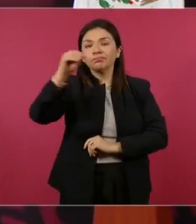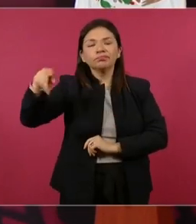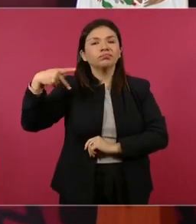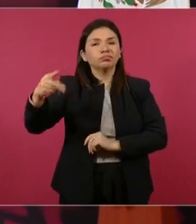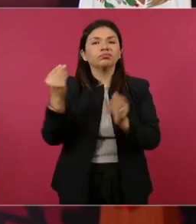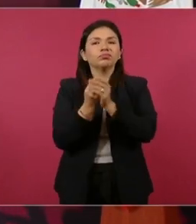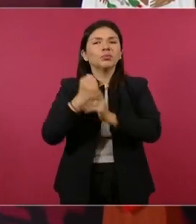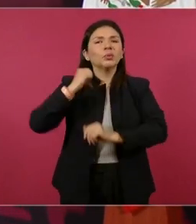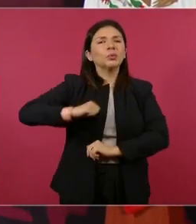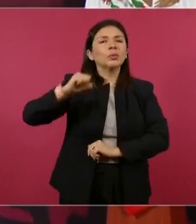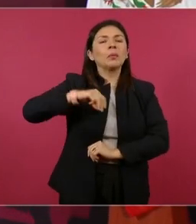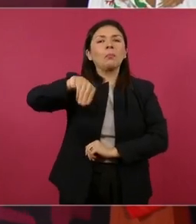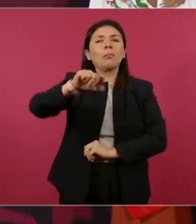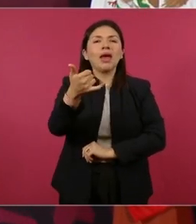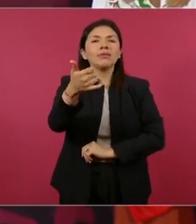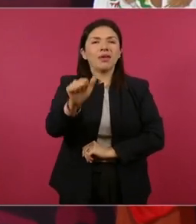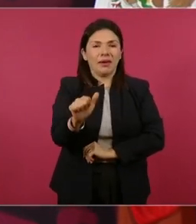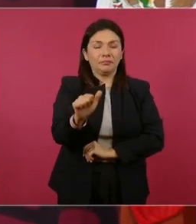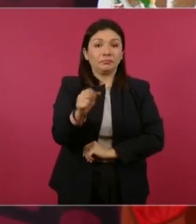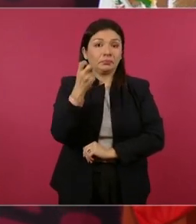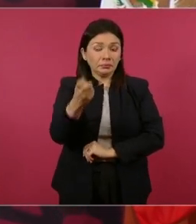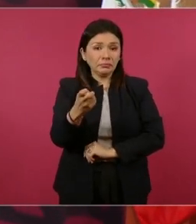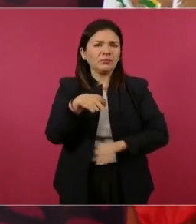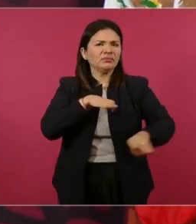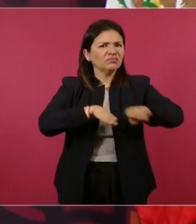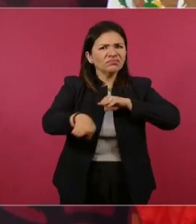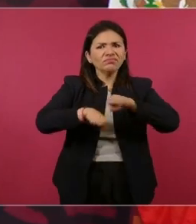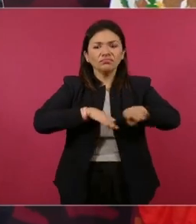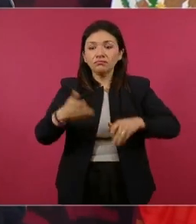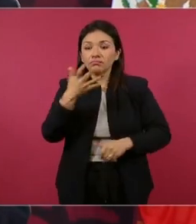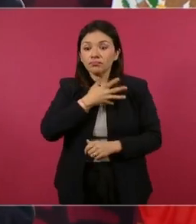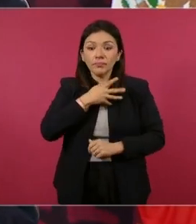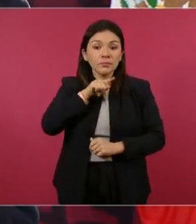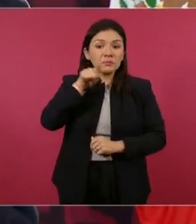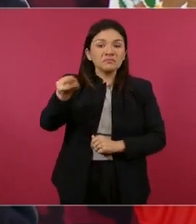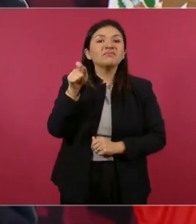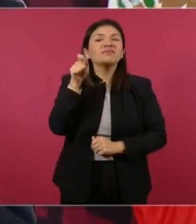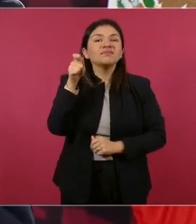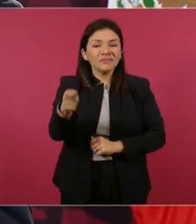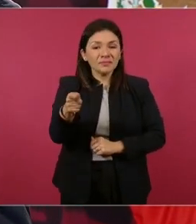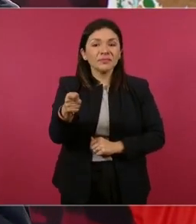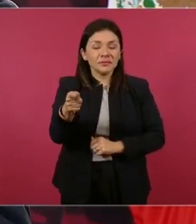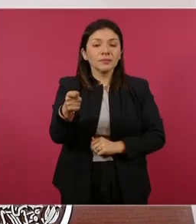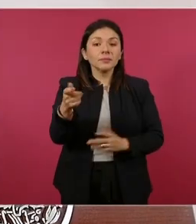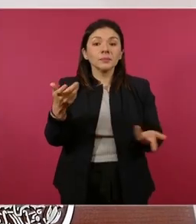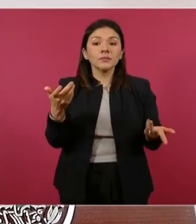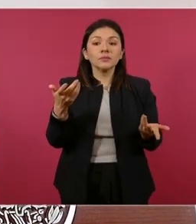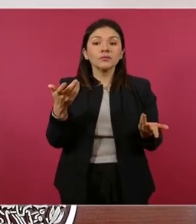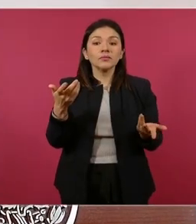mayas, de las antiguas ciudades mayas, todo el trabajo que se está haciendo en